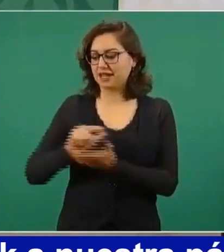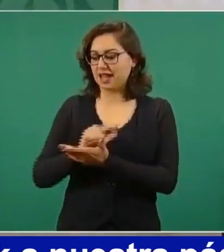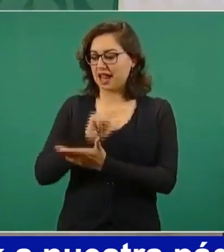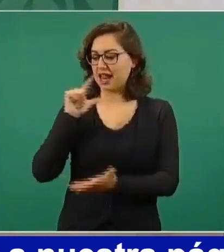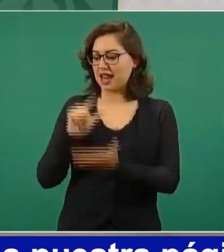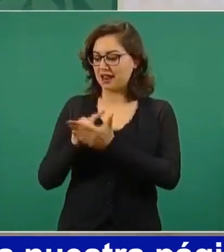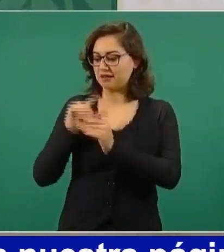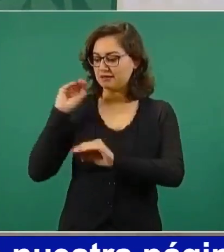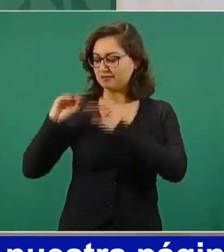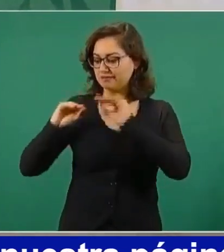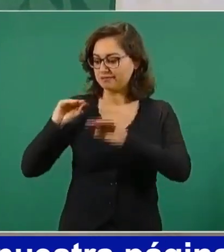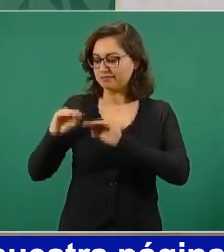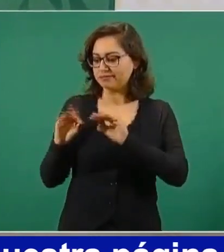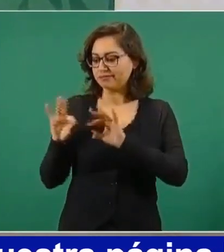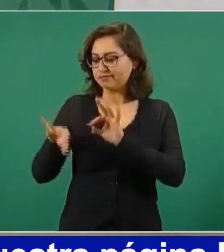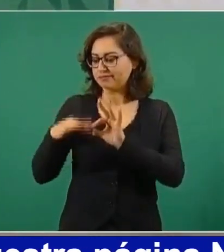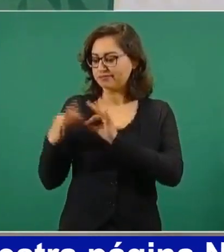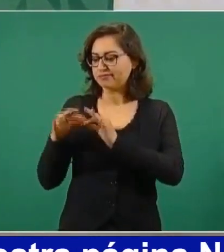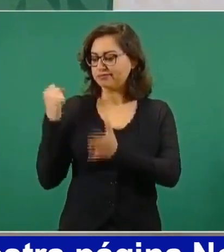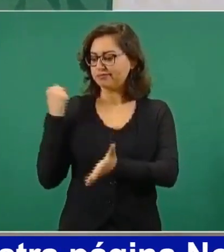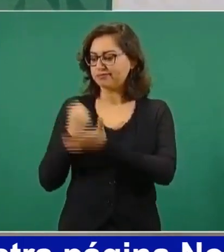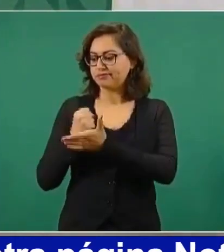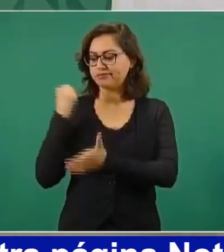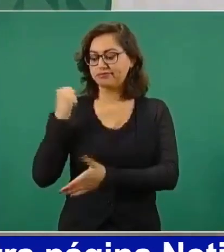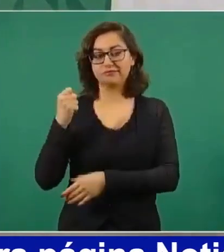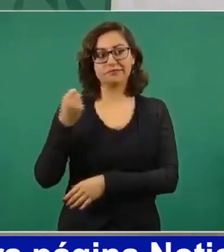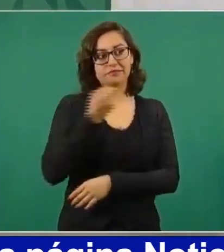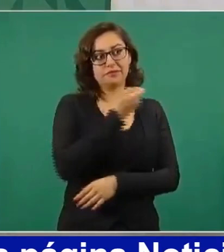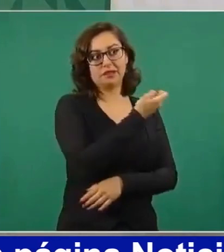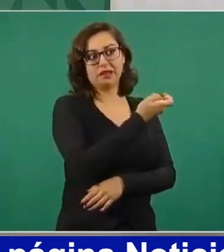se agruparon todos.